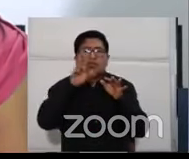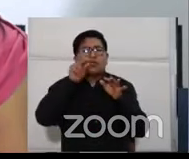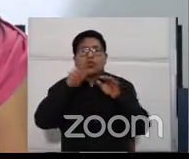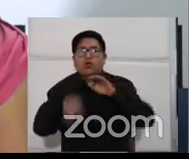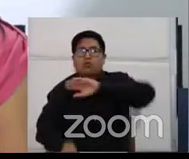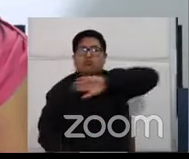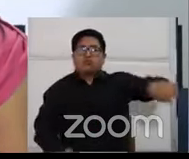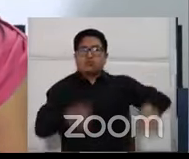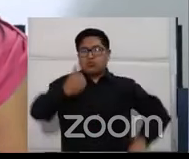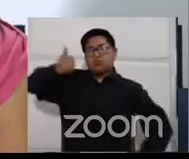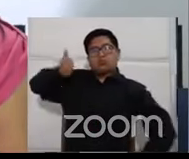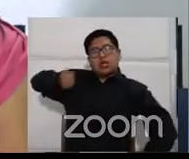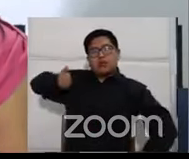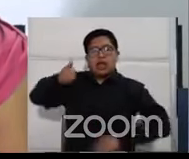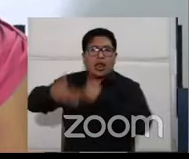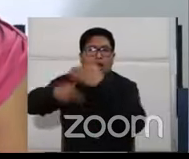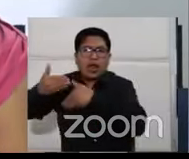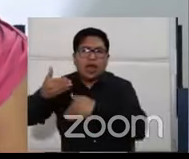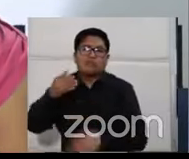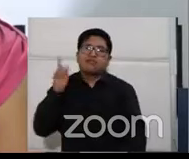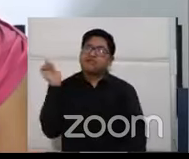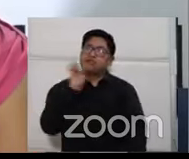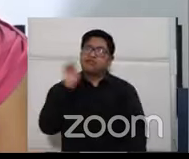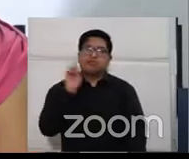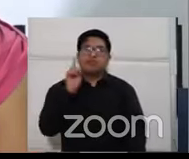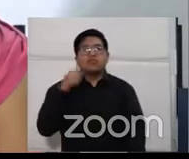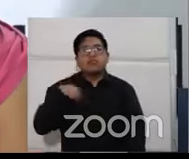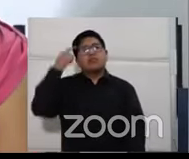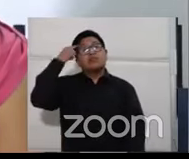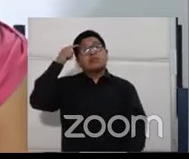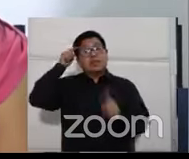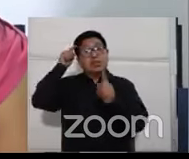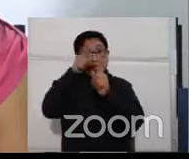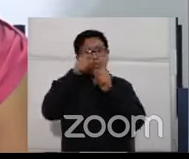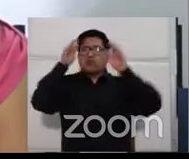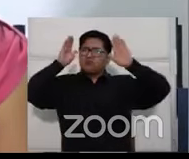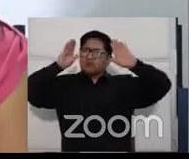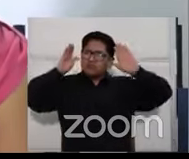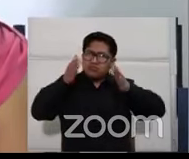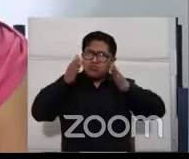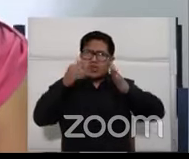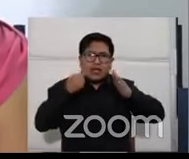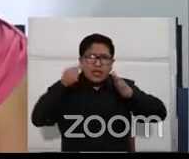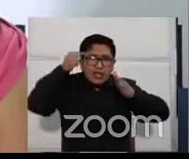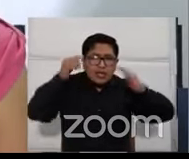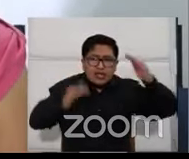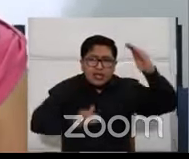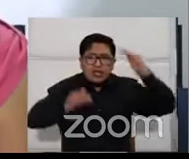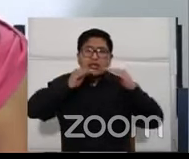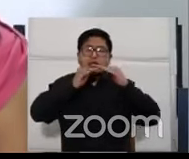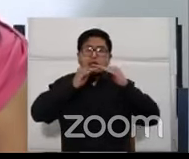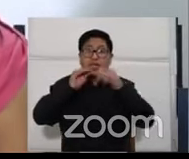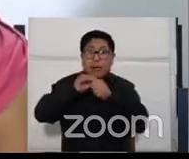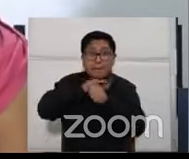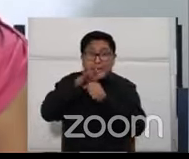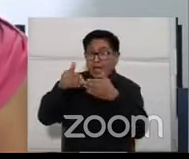y que tome en cuenta el enfoque de género en un escenario data en línea y de pospandemia